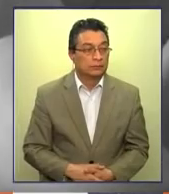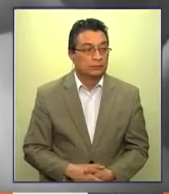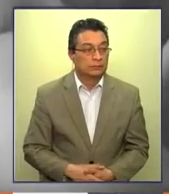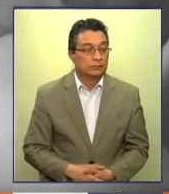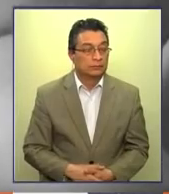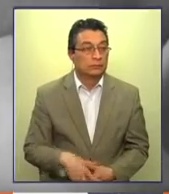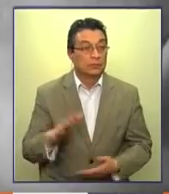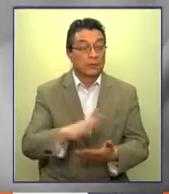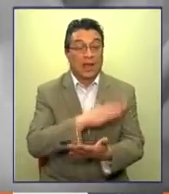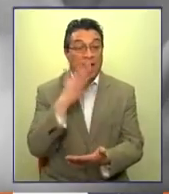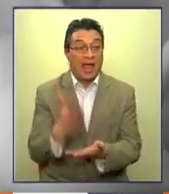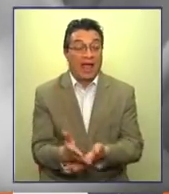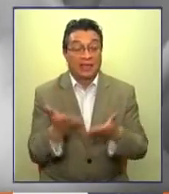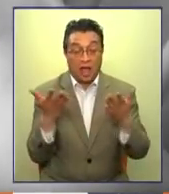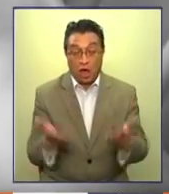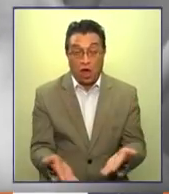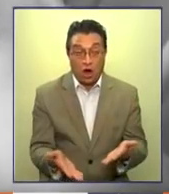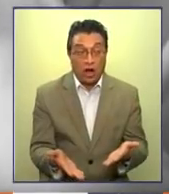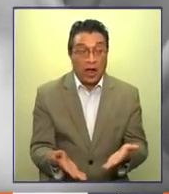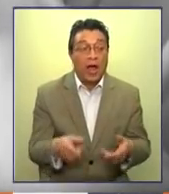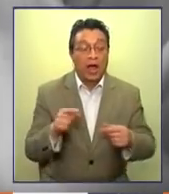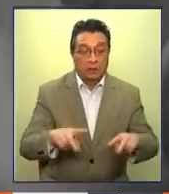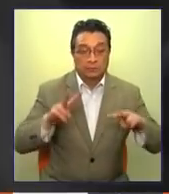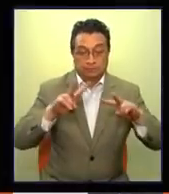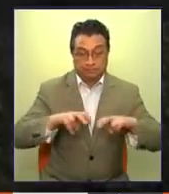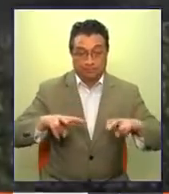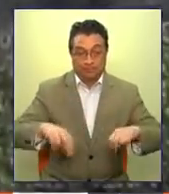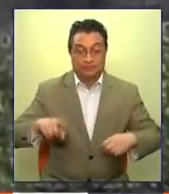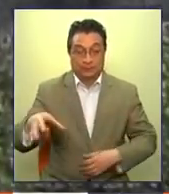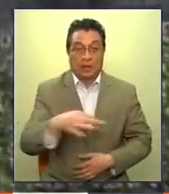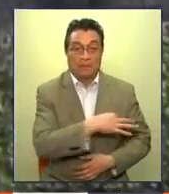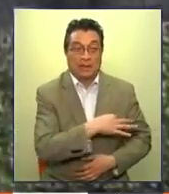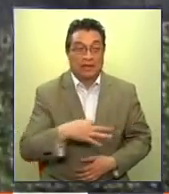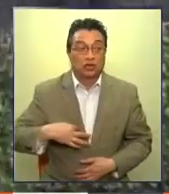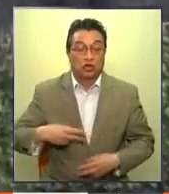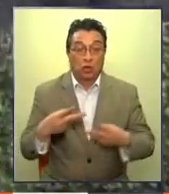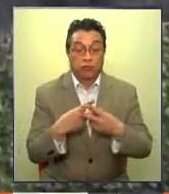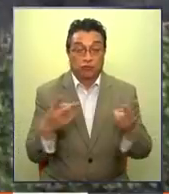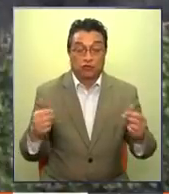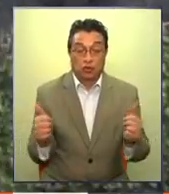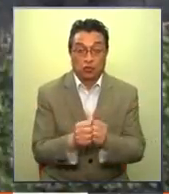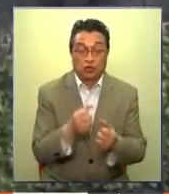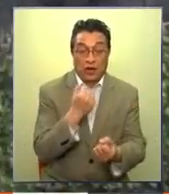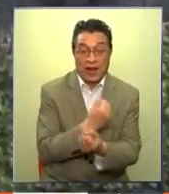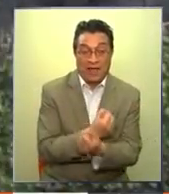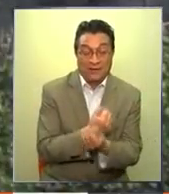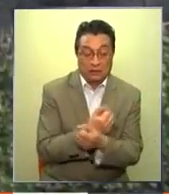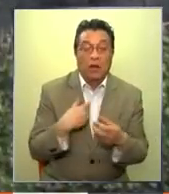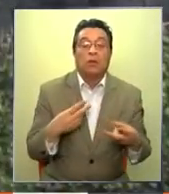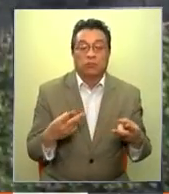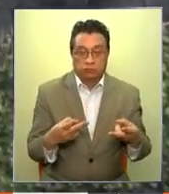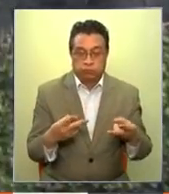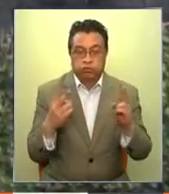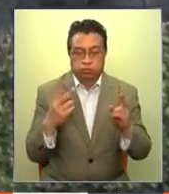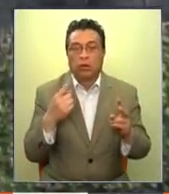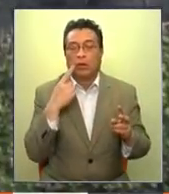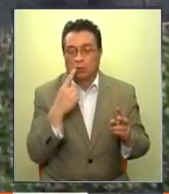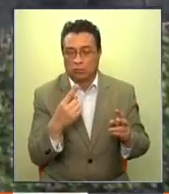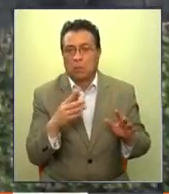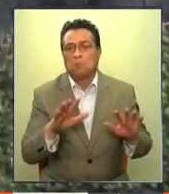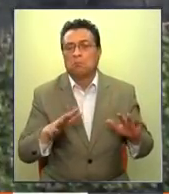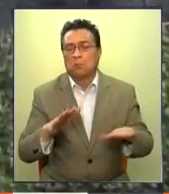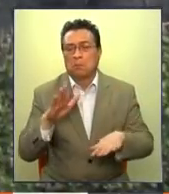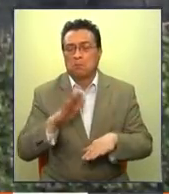Hasta el momento, la indagación que realiza el Ministerio Público con carabineros ha permitido establecer a lo menos